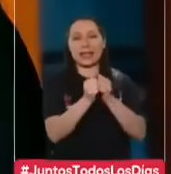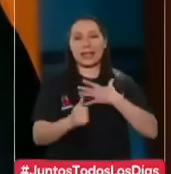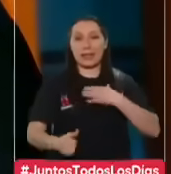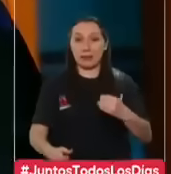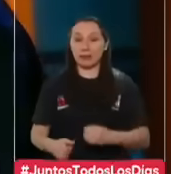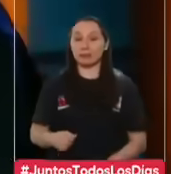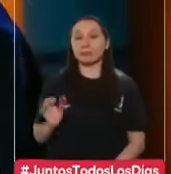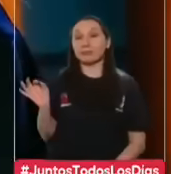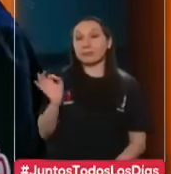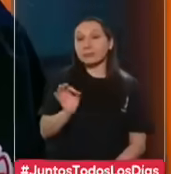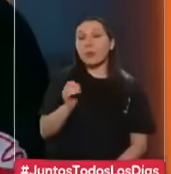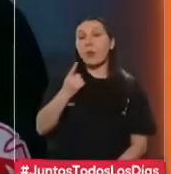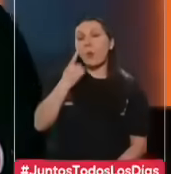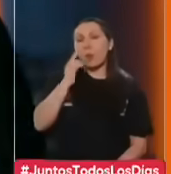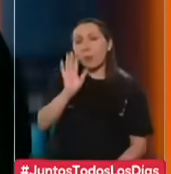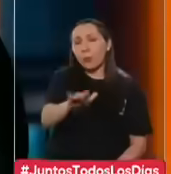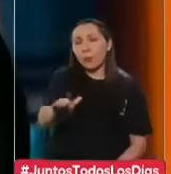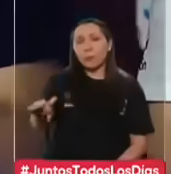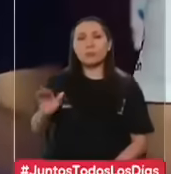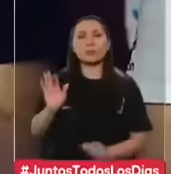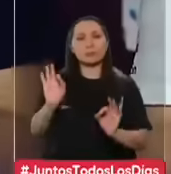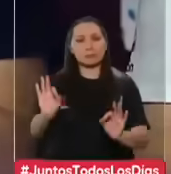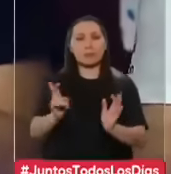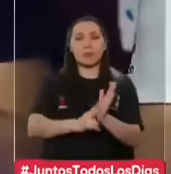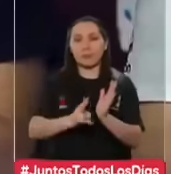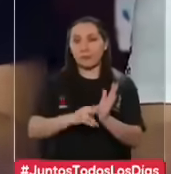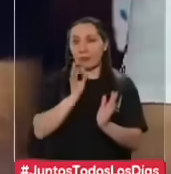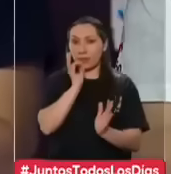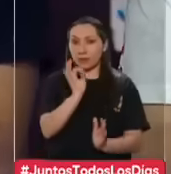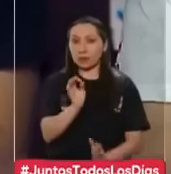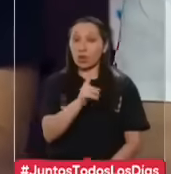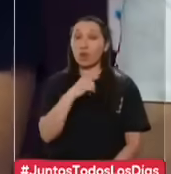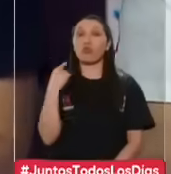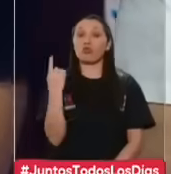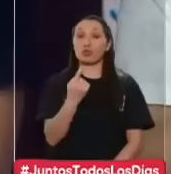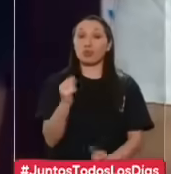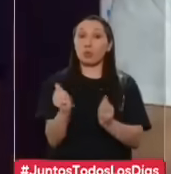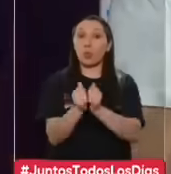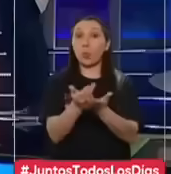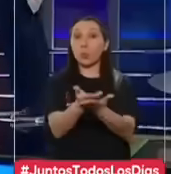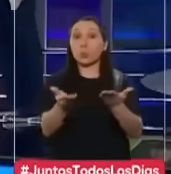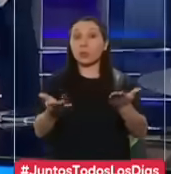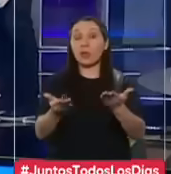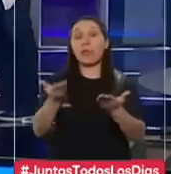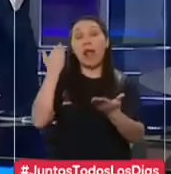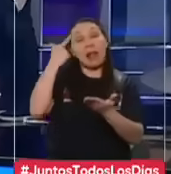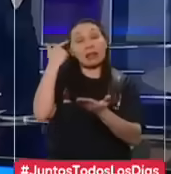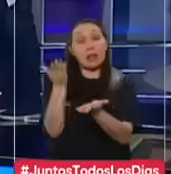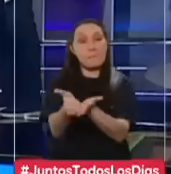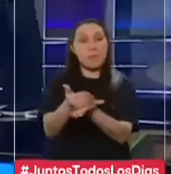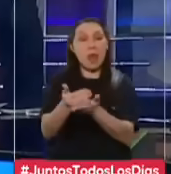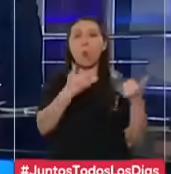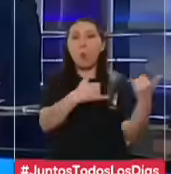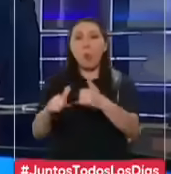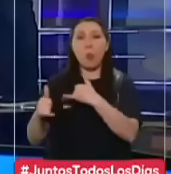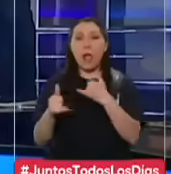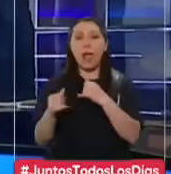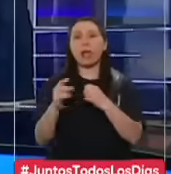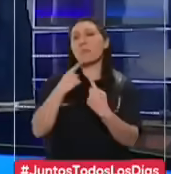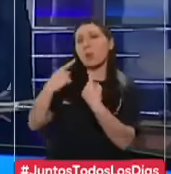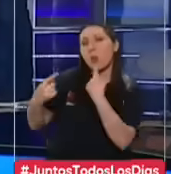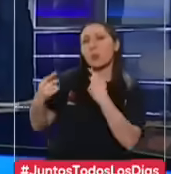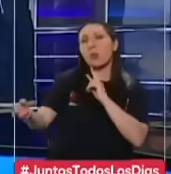sinceros. Tenemos que ser sinceros. Sí. Nosotros íbamos a hacer con ustedes un juego. Así es.